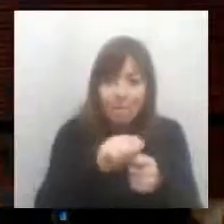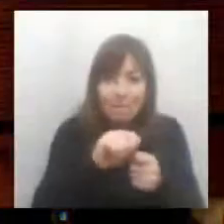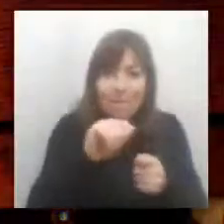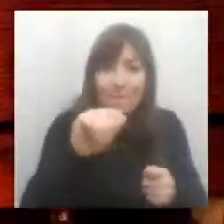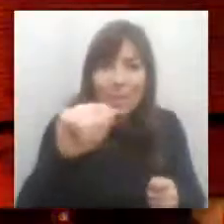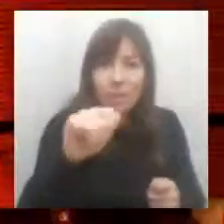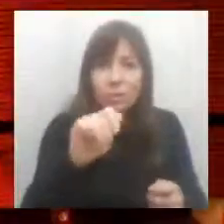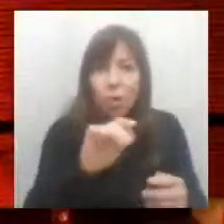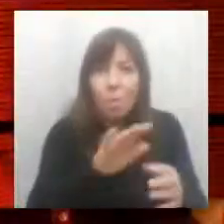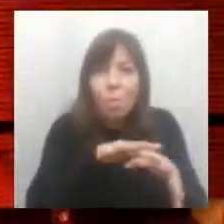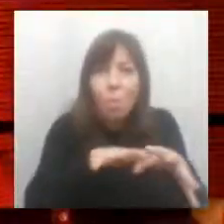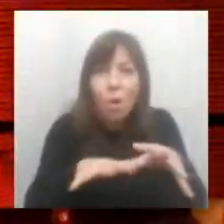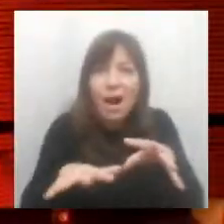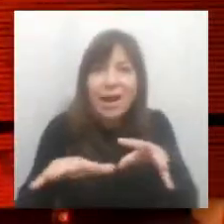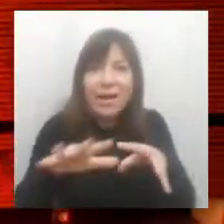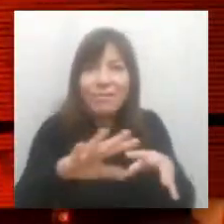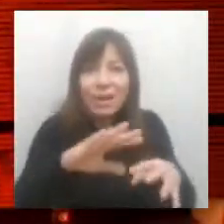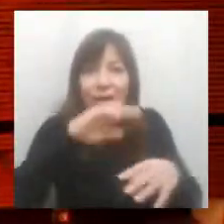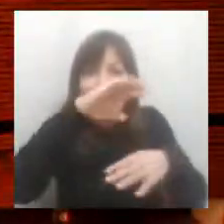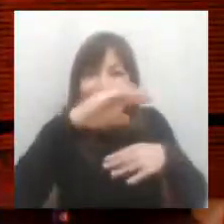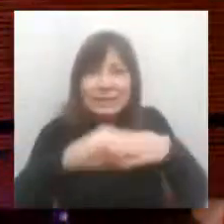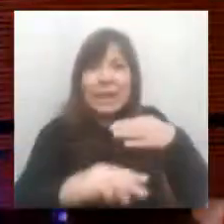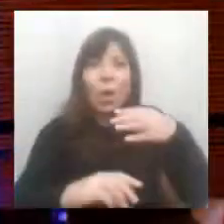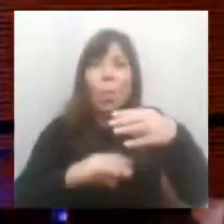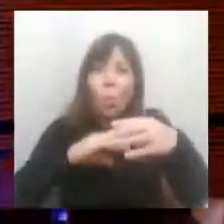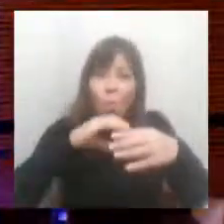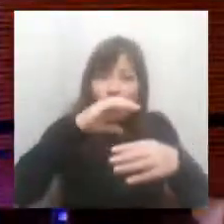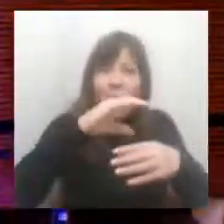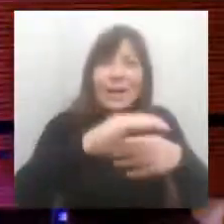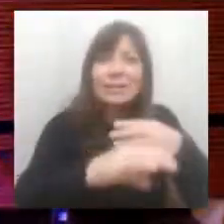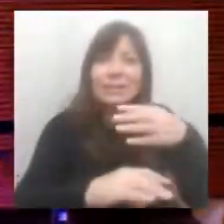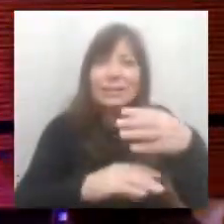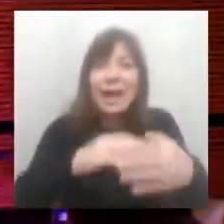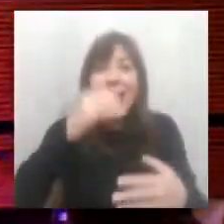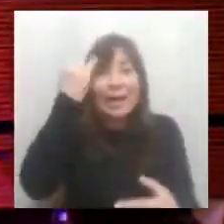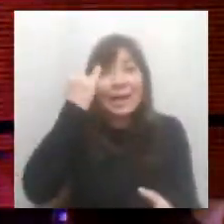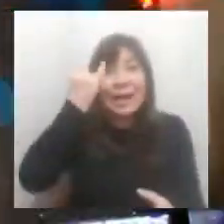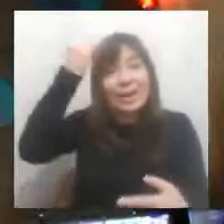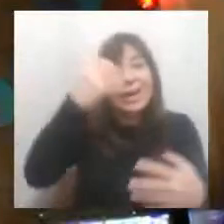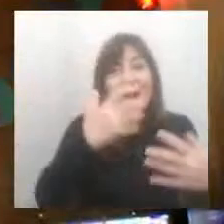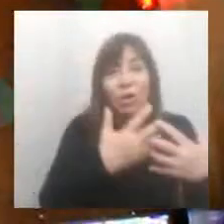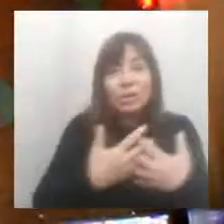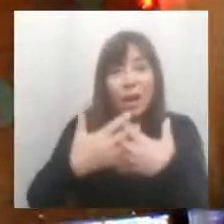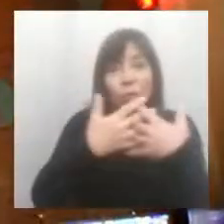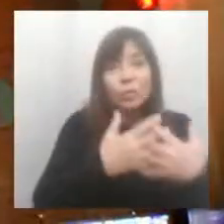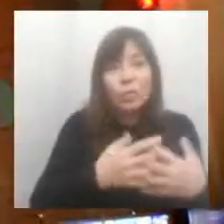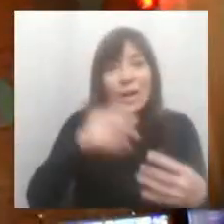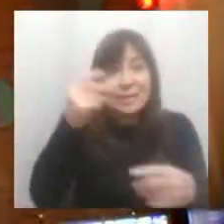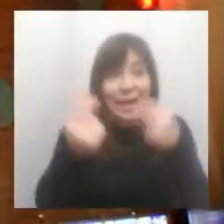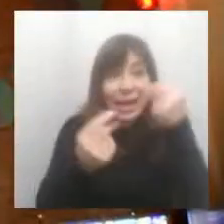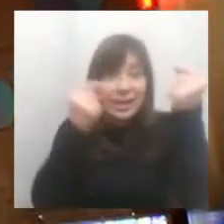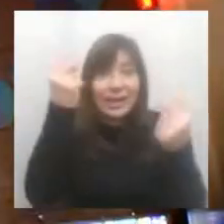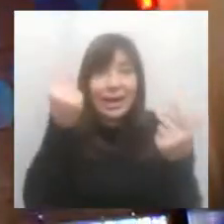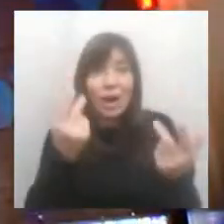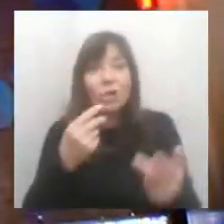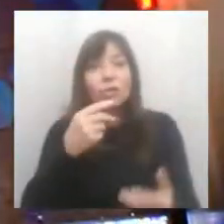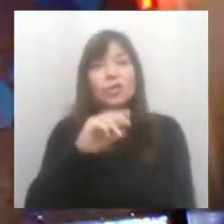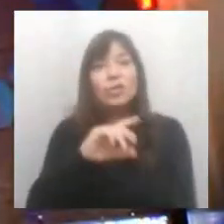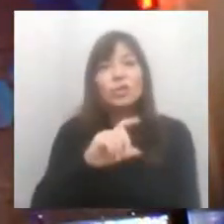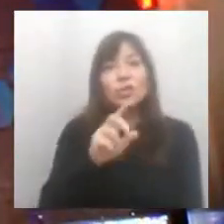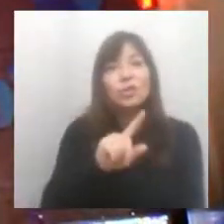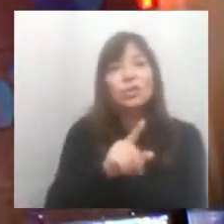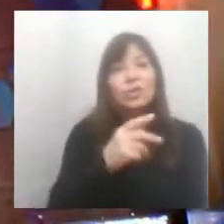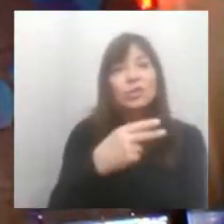secuencia. Esta obra corresponde a un artista y ingeniero estadounidense que se llama Chuck Hoberman.